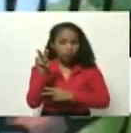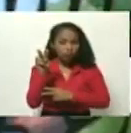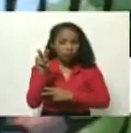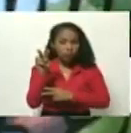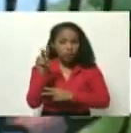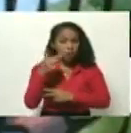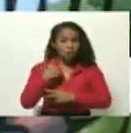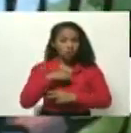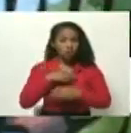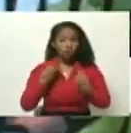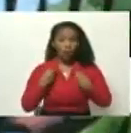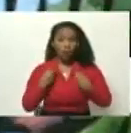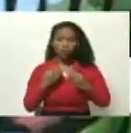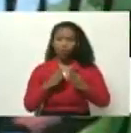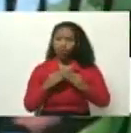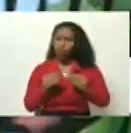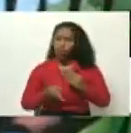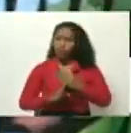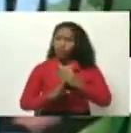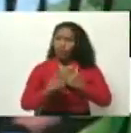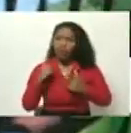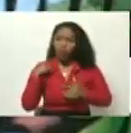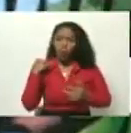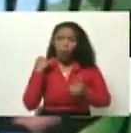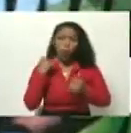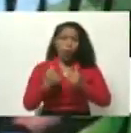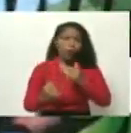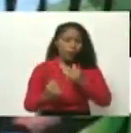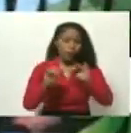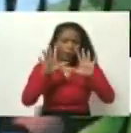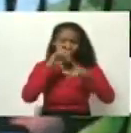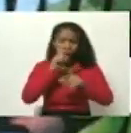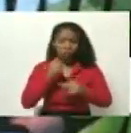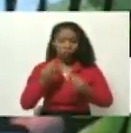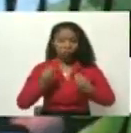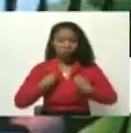hayamos vivido todo lo que hemos vivido en estos últimos 10 años,